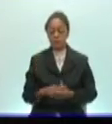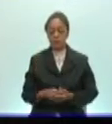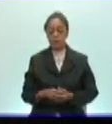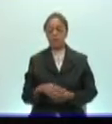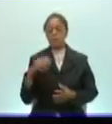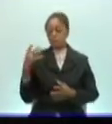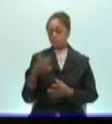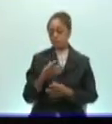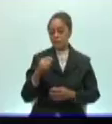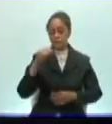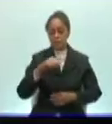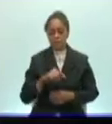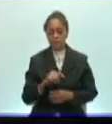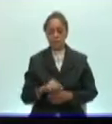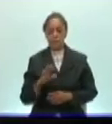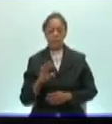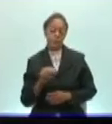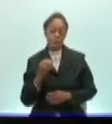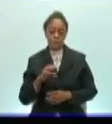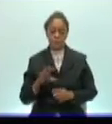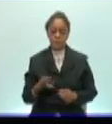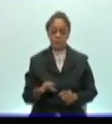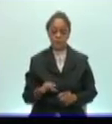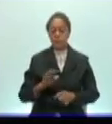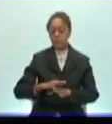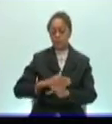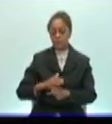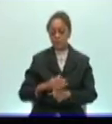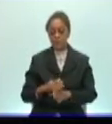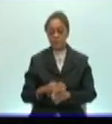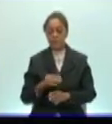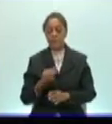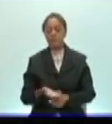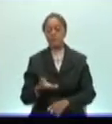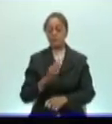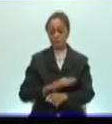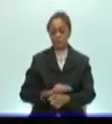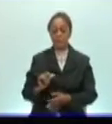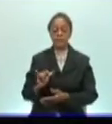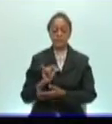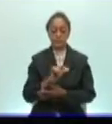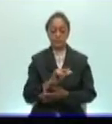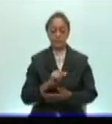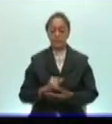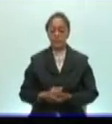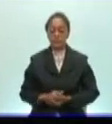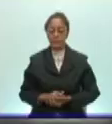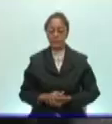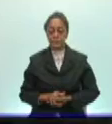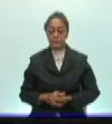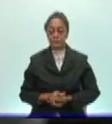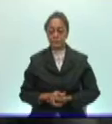clima ahora es, por supuesto, muy distinto al de su anterior viaje.